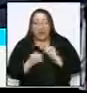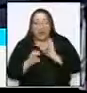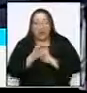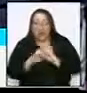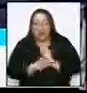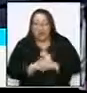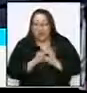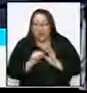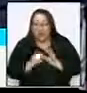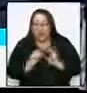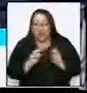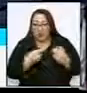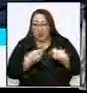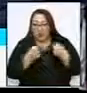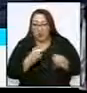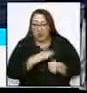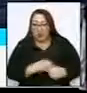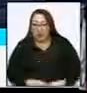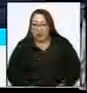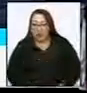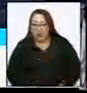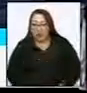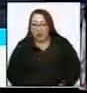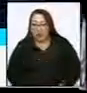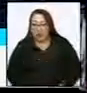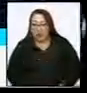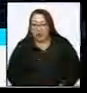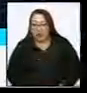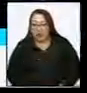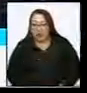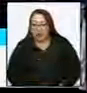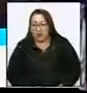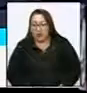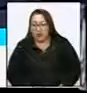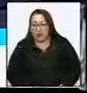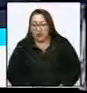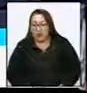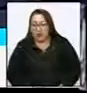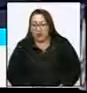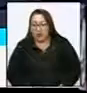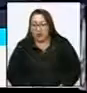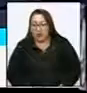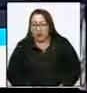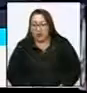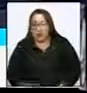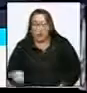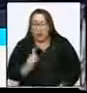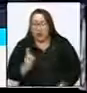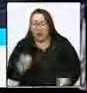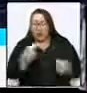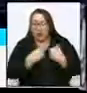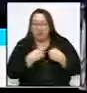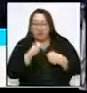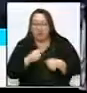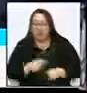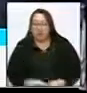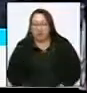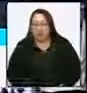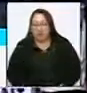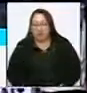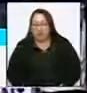y atribuirse el carácter de poder constituyente derivado que no le corresponde.